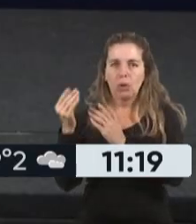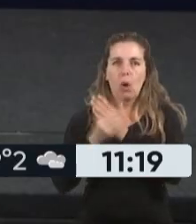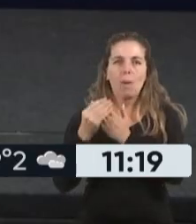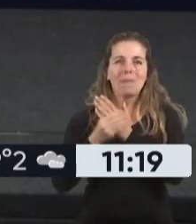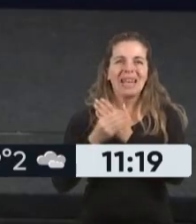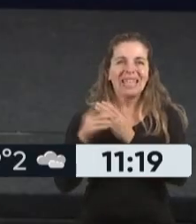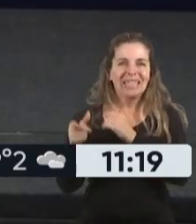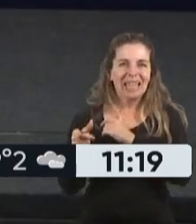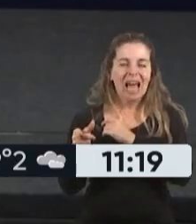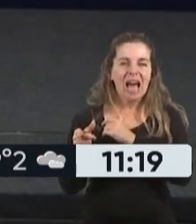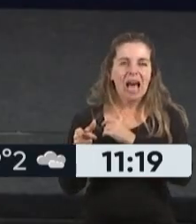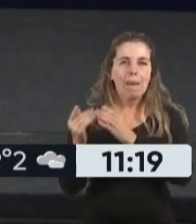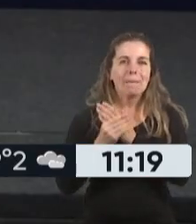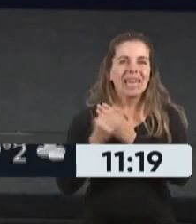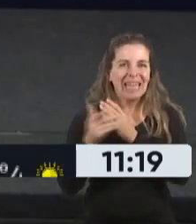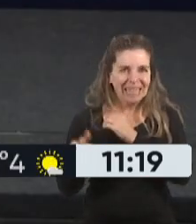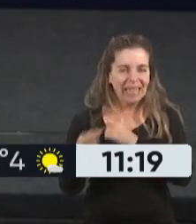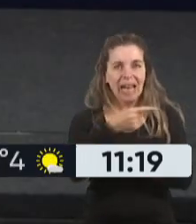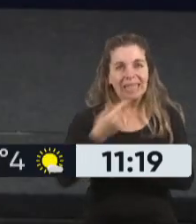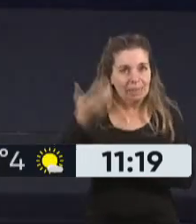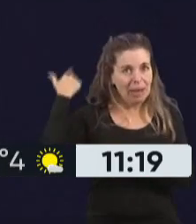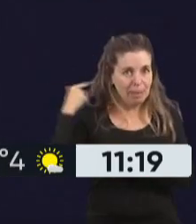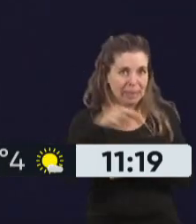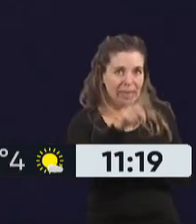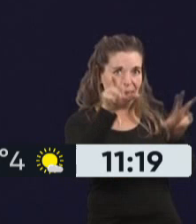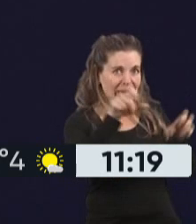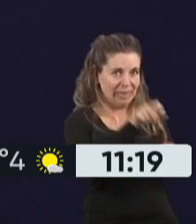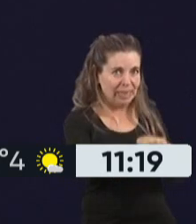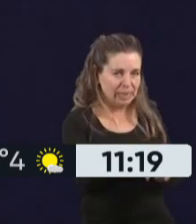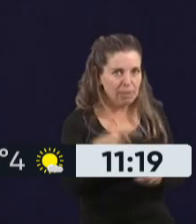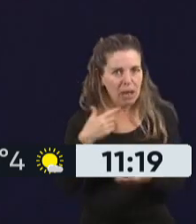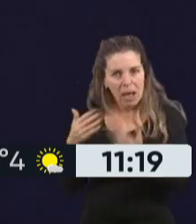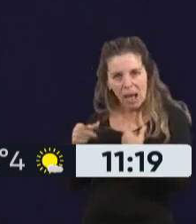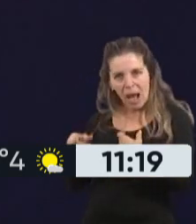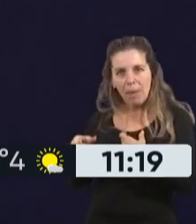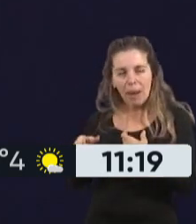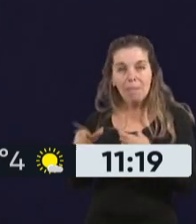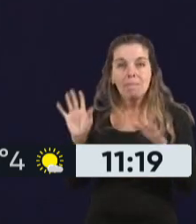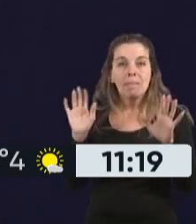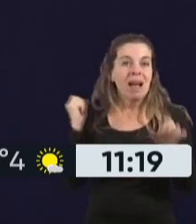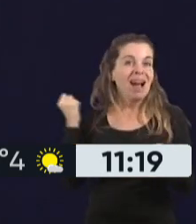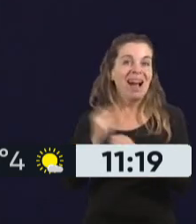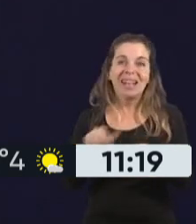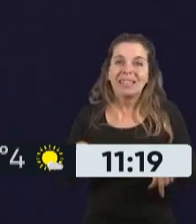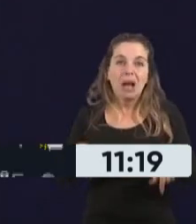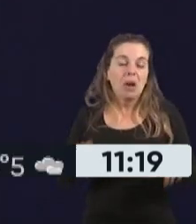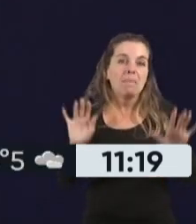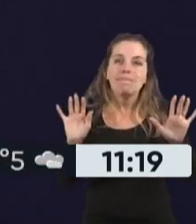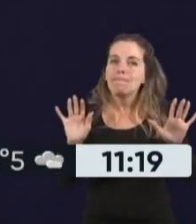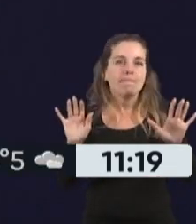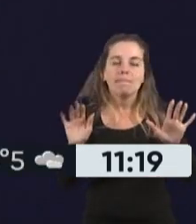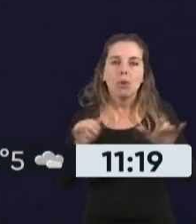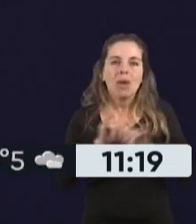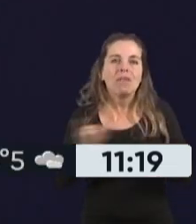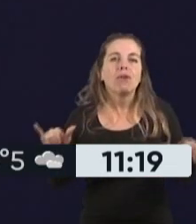la semana pasada sobre ese tema y Todavía no, yo no tengo la